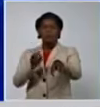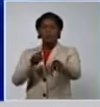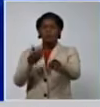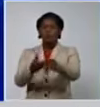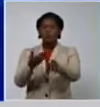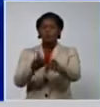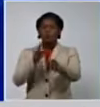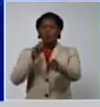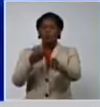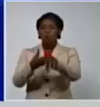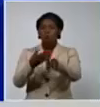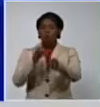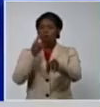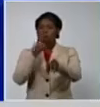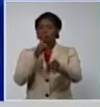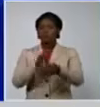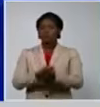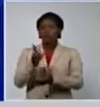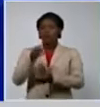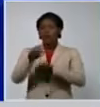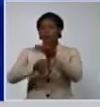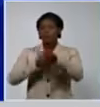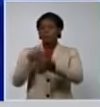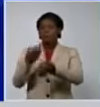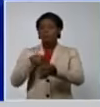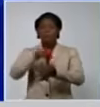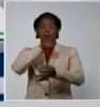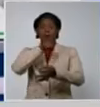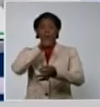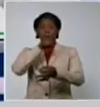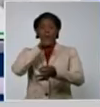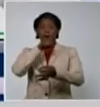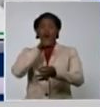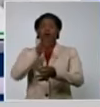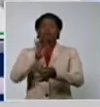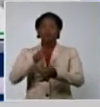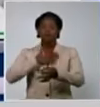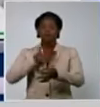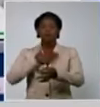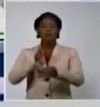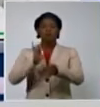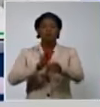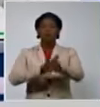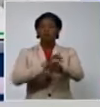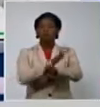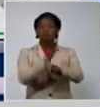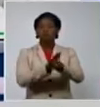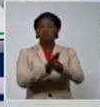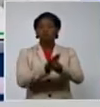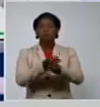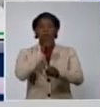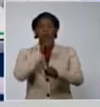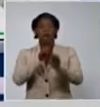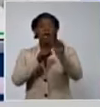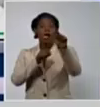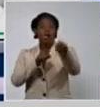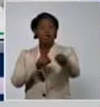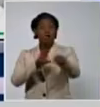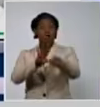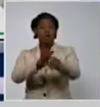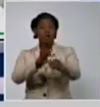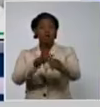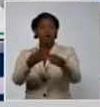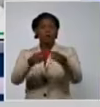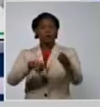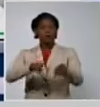su madre fue positiva a COVID-19, sin embargo inmediatamente a él no le hicieron PCR, no